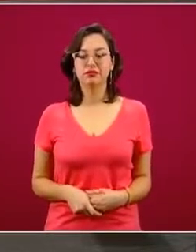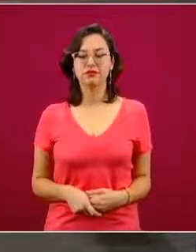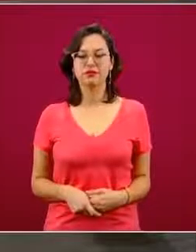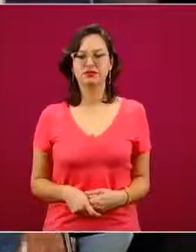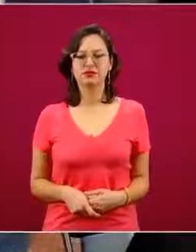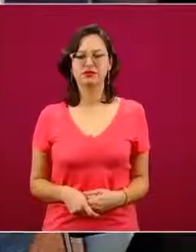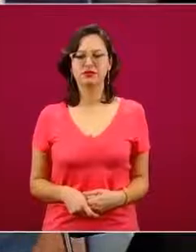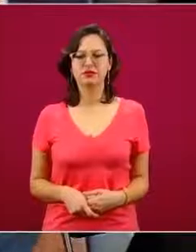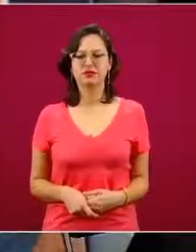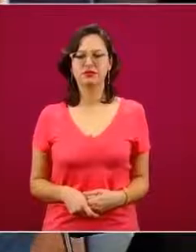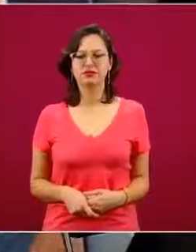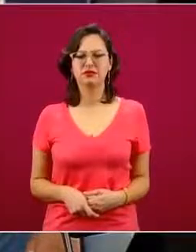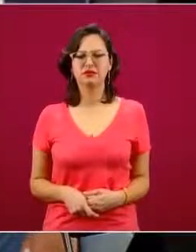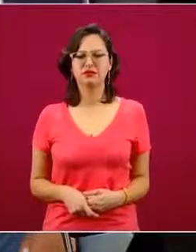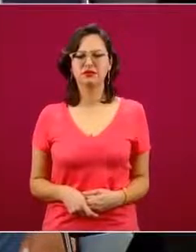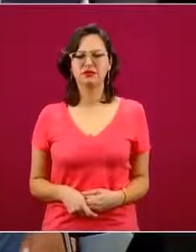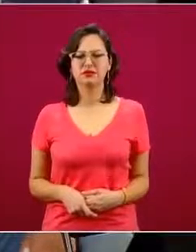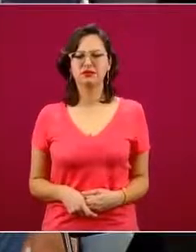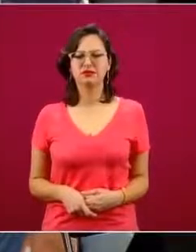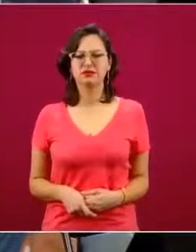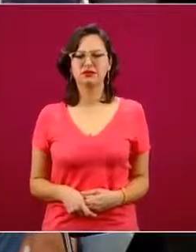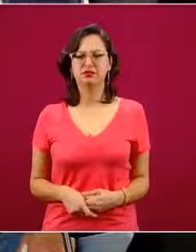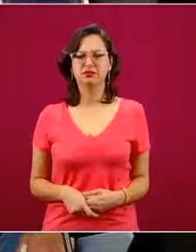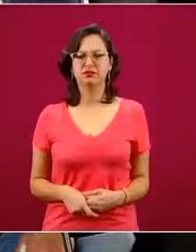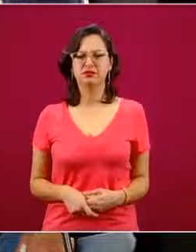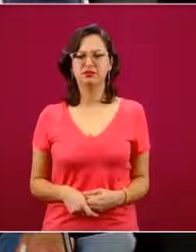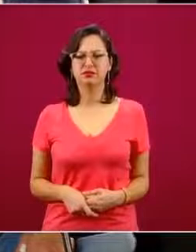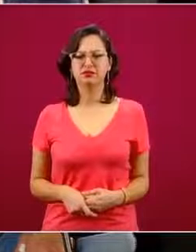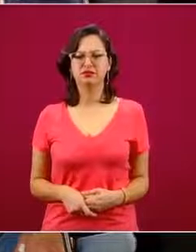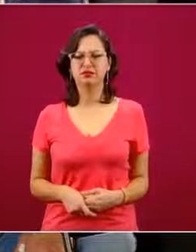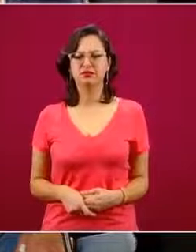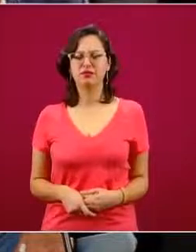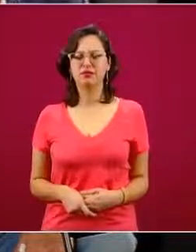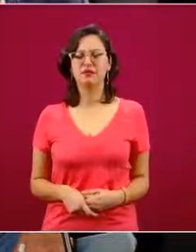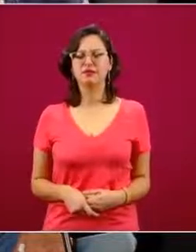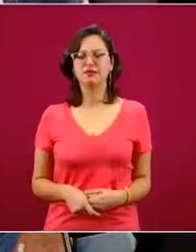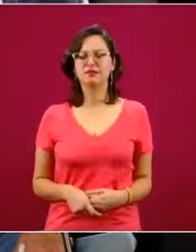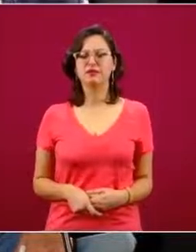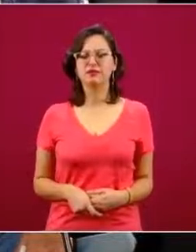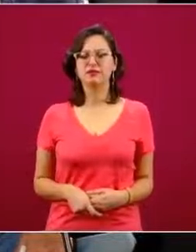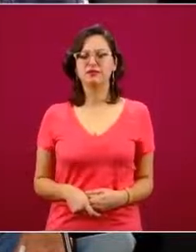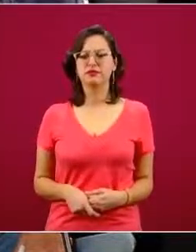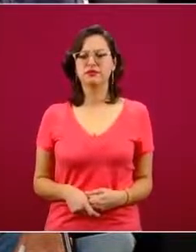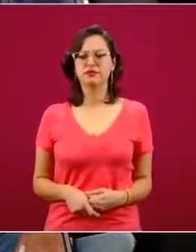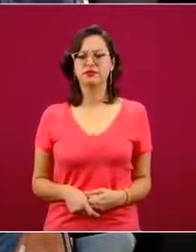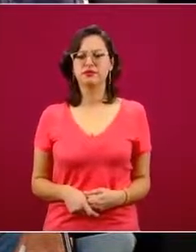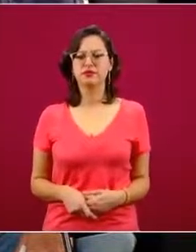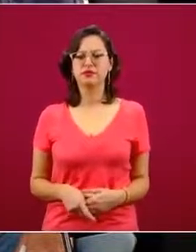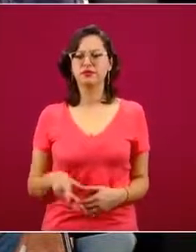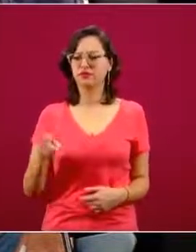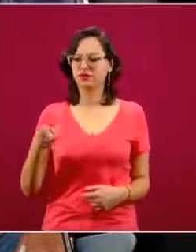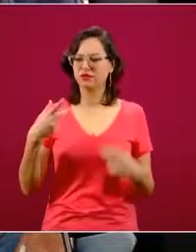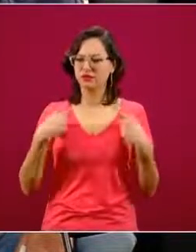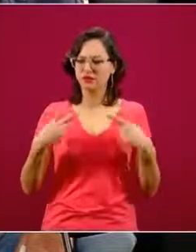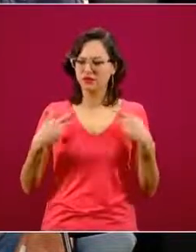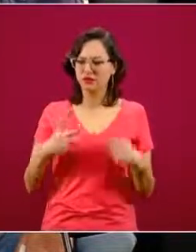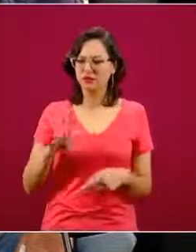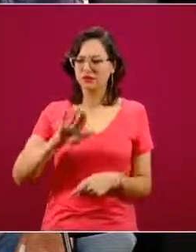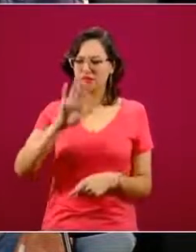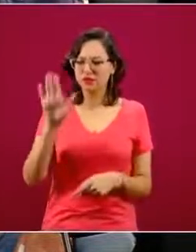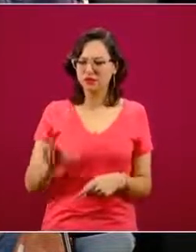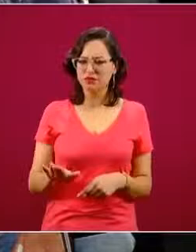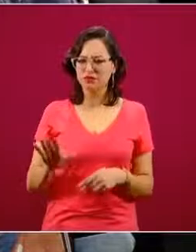Por neumonía atípica, que digamos que están como pendientes de un resultado en caso de que se hubiera hecho una prueba, ¿tendrían